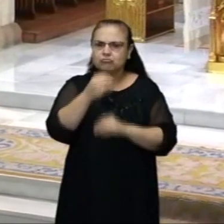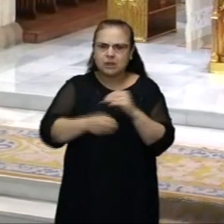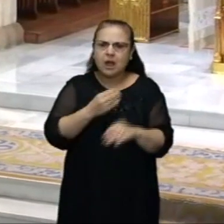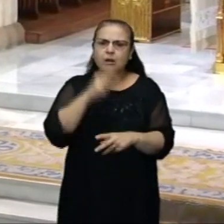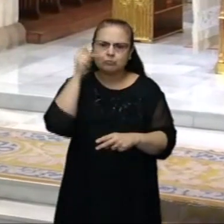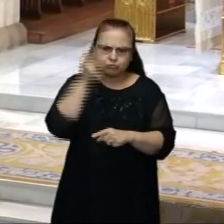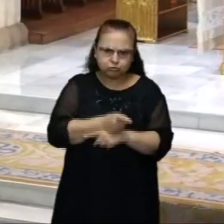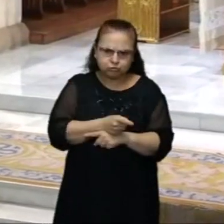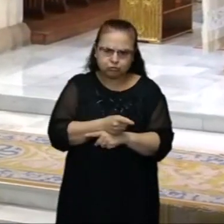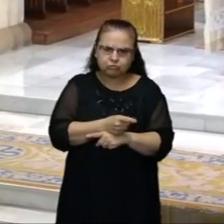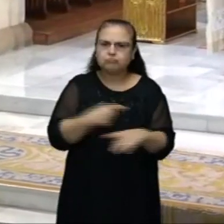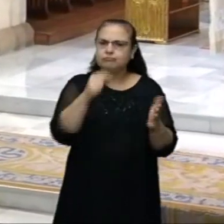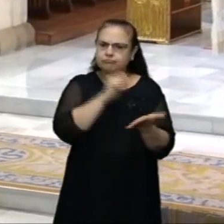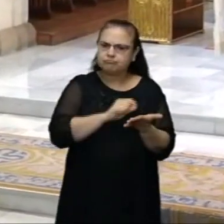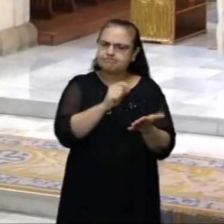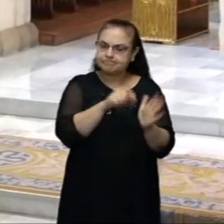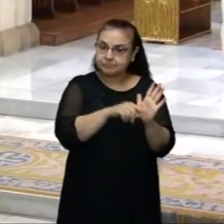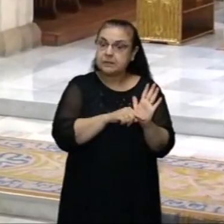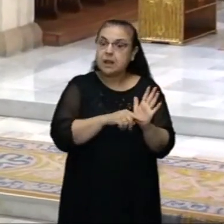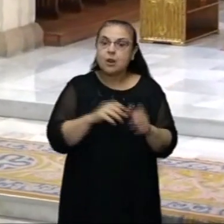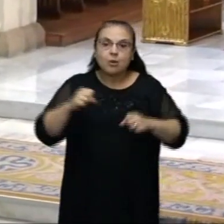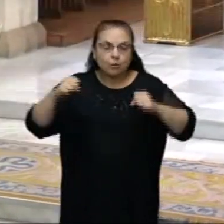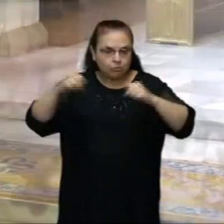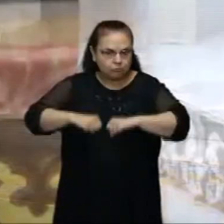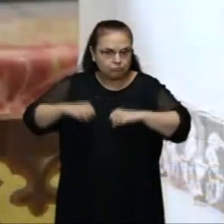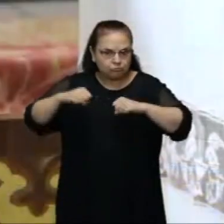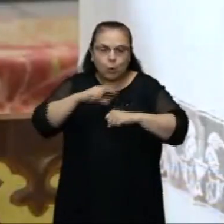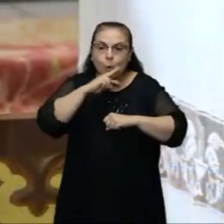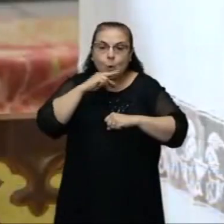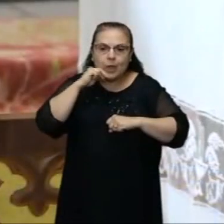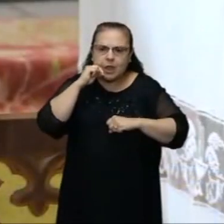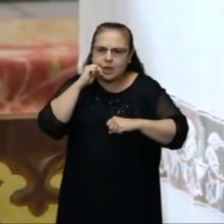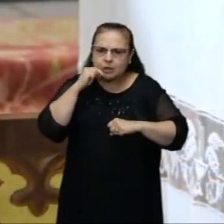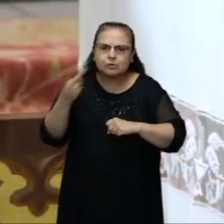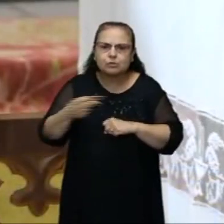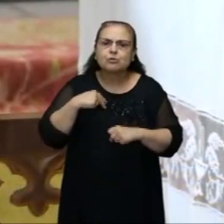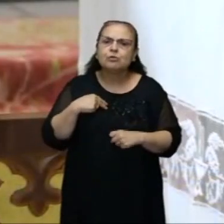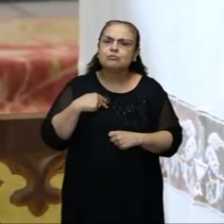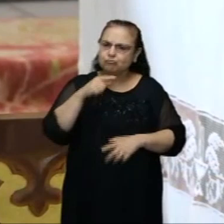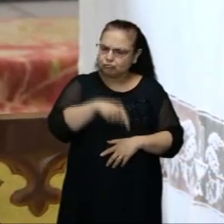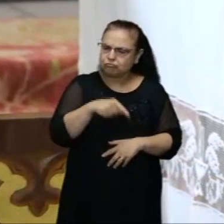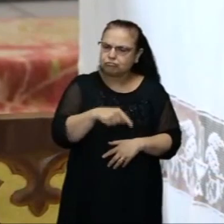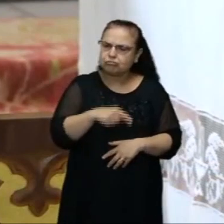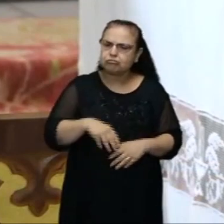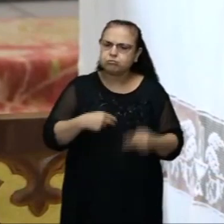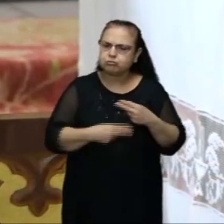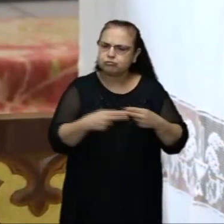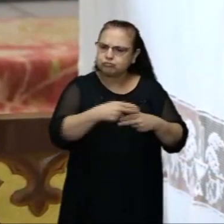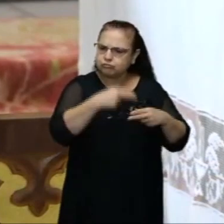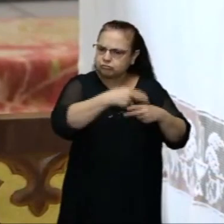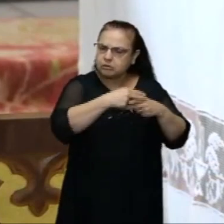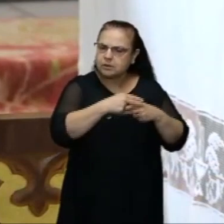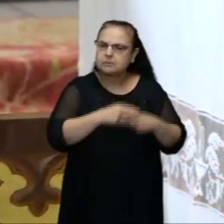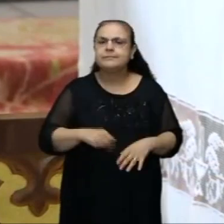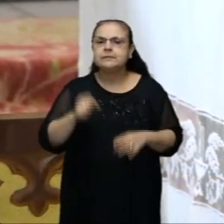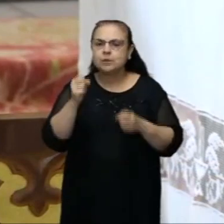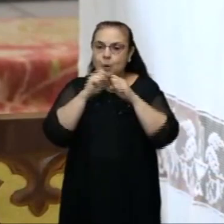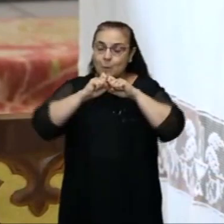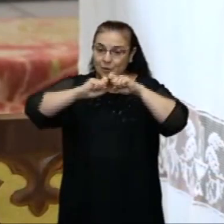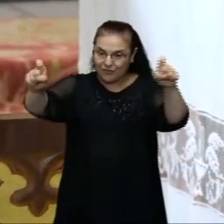letra. Los ancianos judíos prosiguieron las obras con éxito, confortados por la profecía del